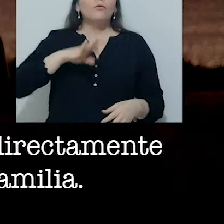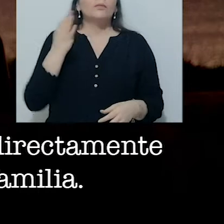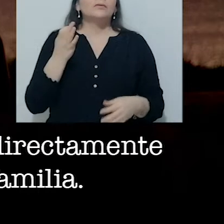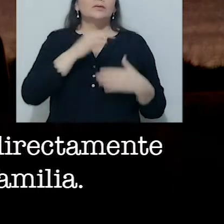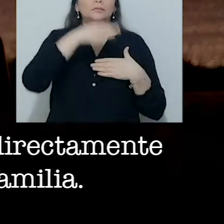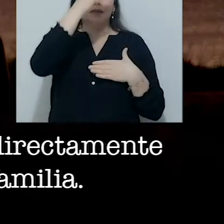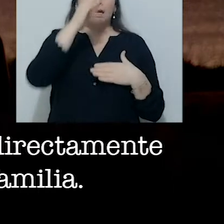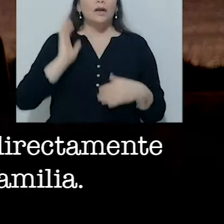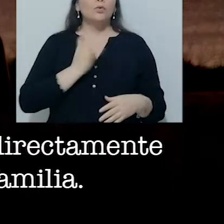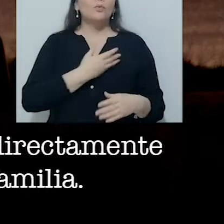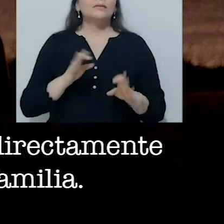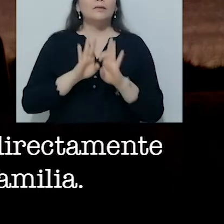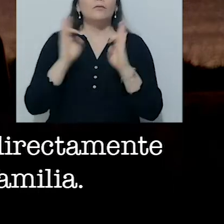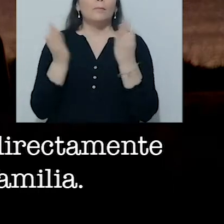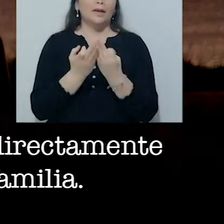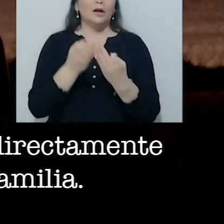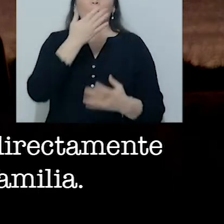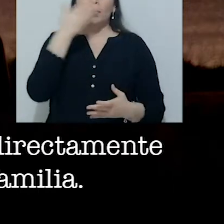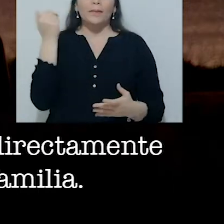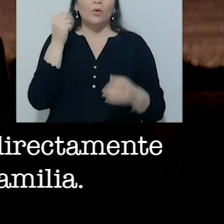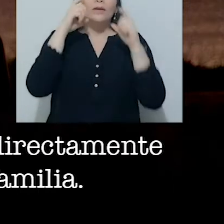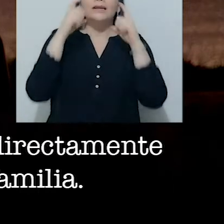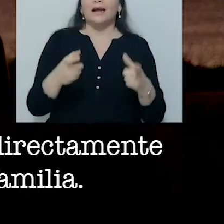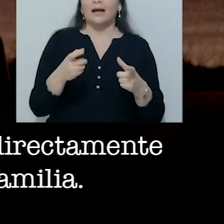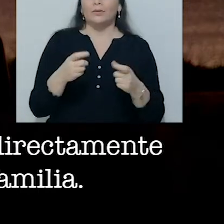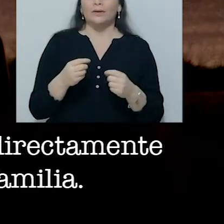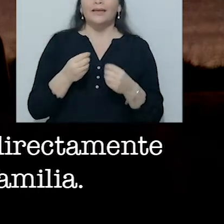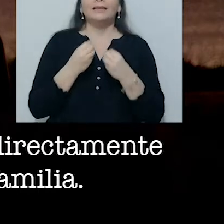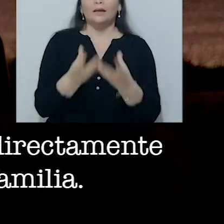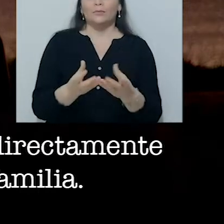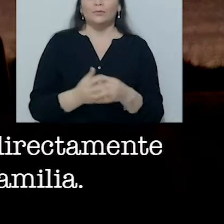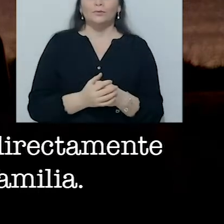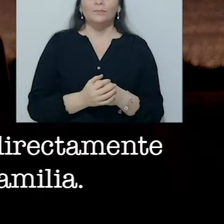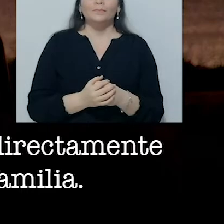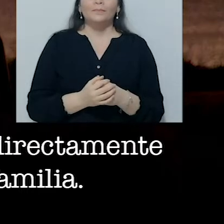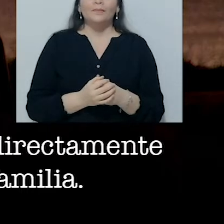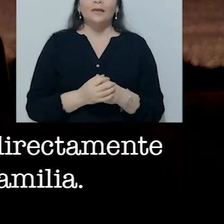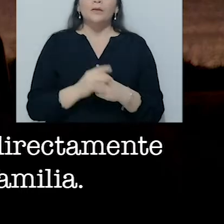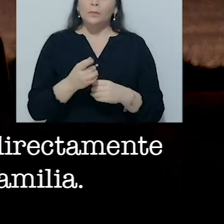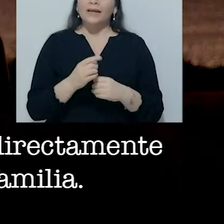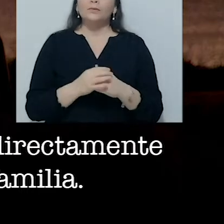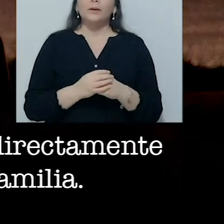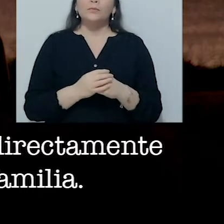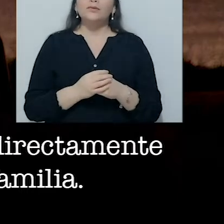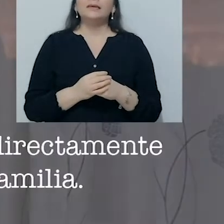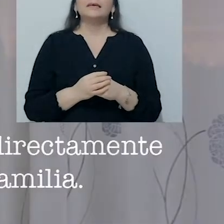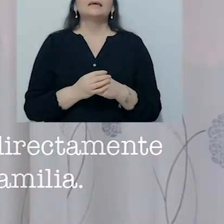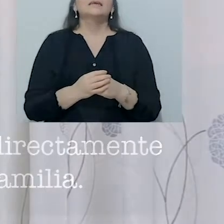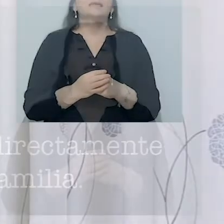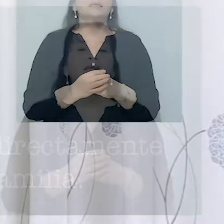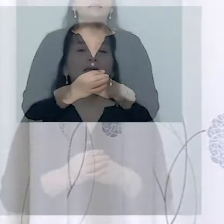en nuestra familia como el mejor de los legados que podemos dejar. Para ello tenemos que ir un poquito